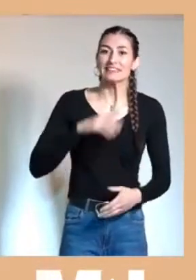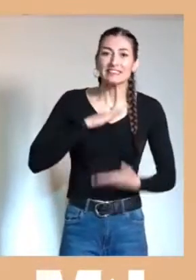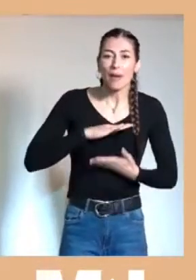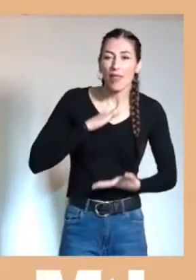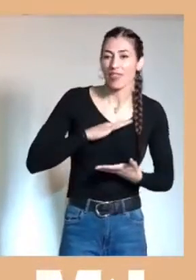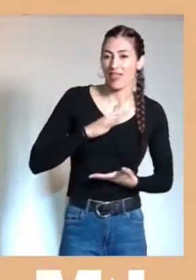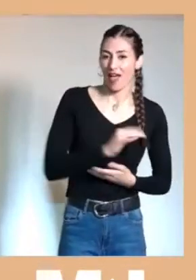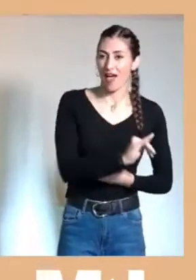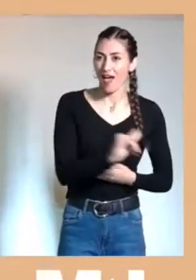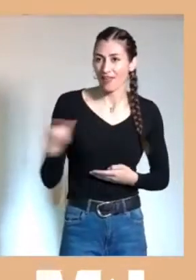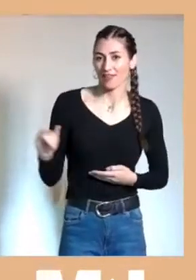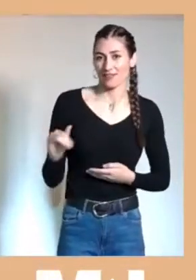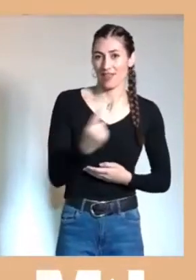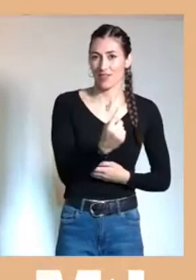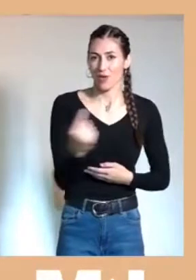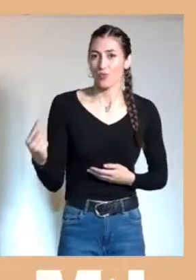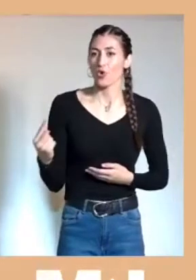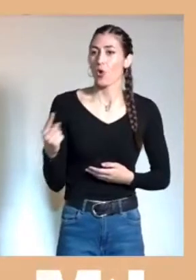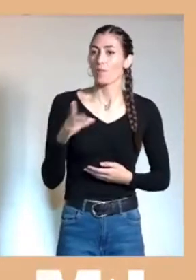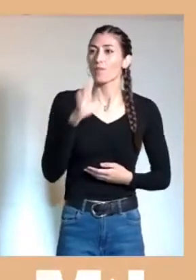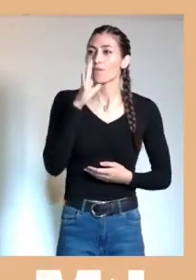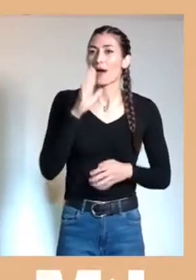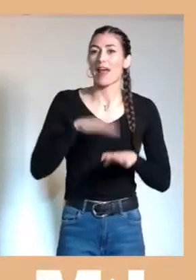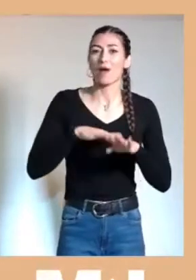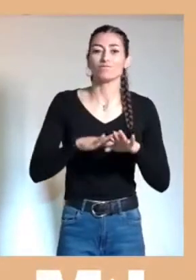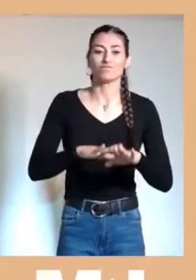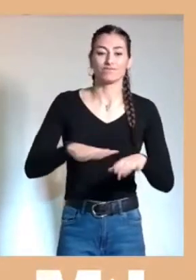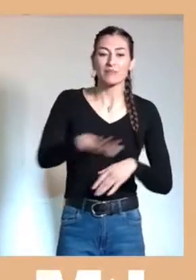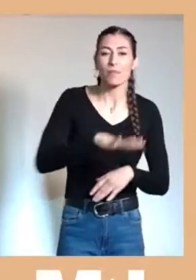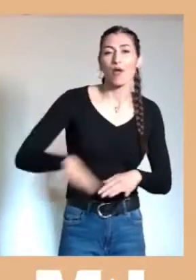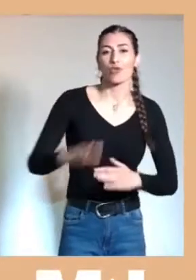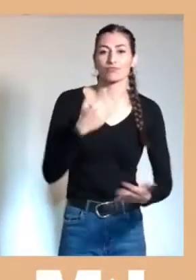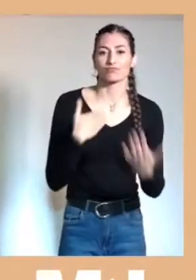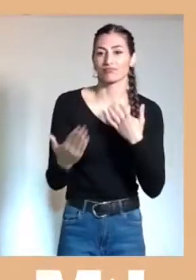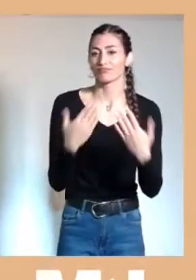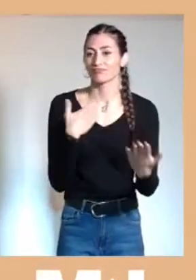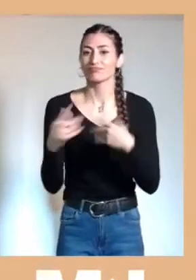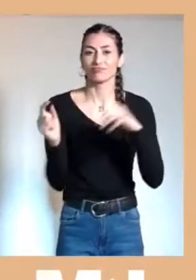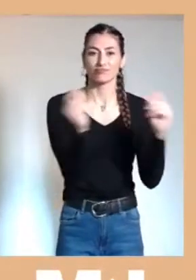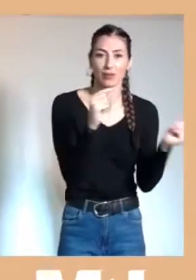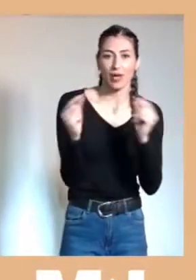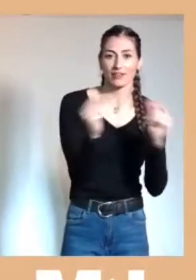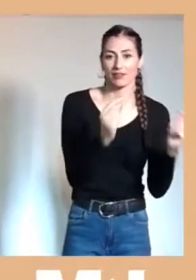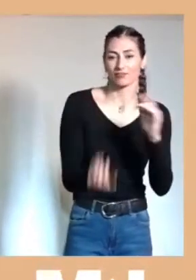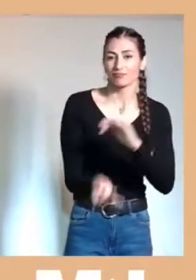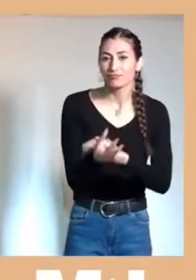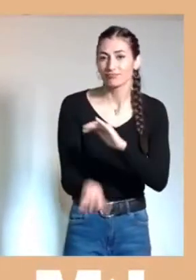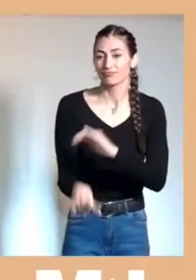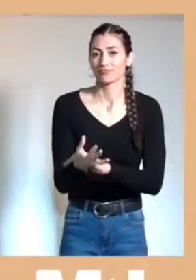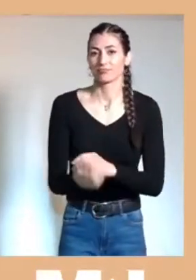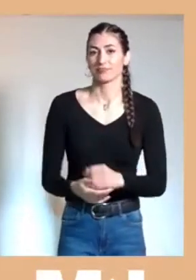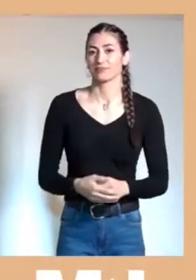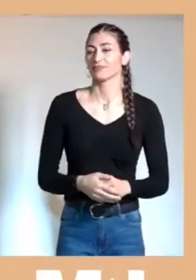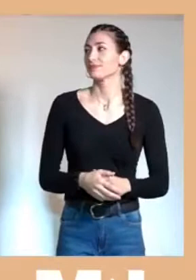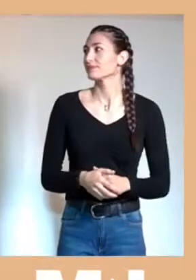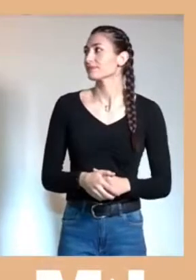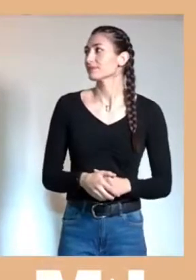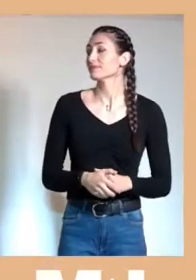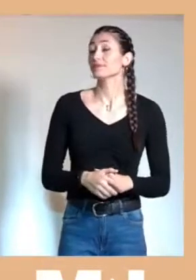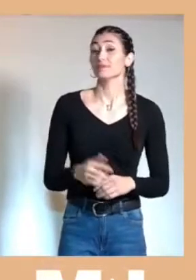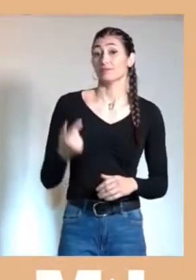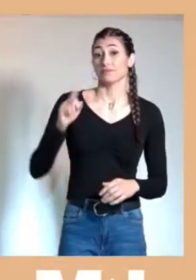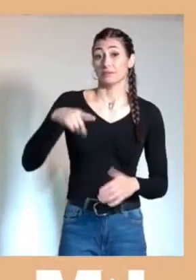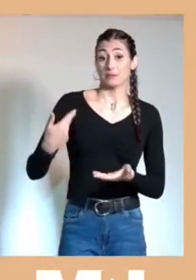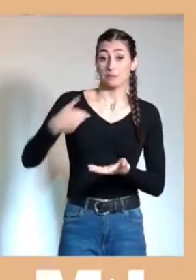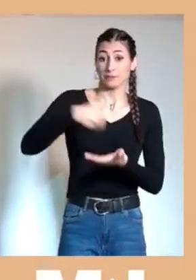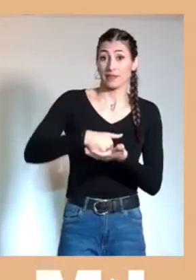generando de espacios de diálogo, de debates que generen cambio. Se me ha pedido que os explique un